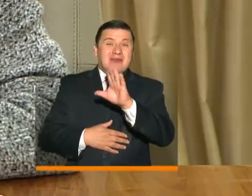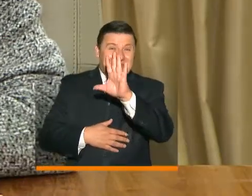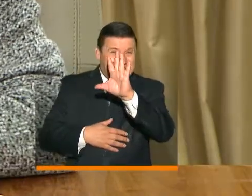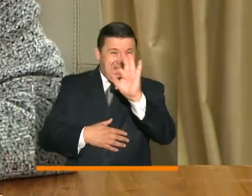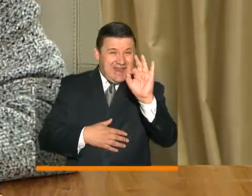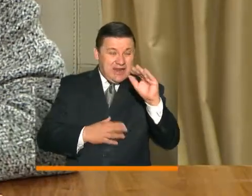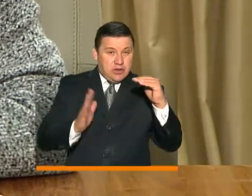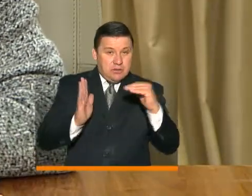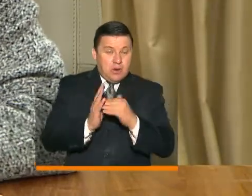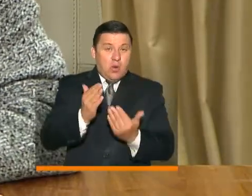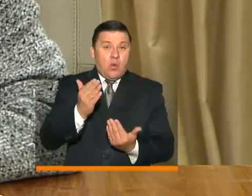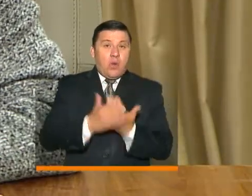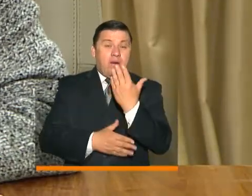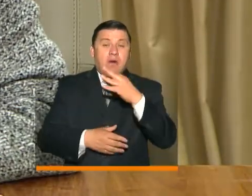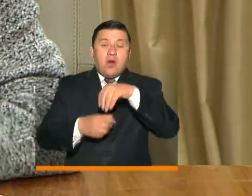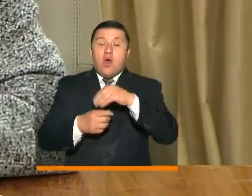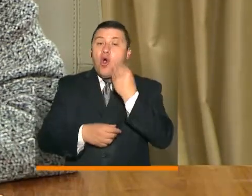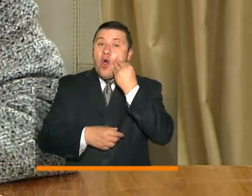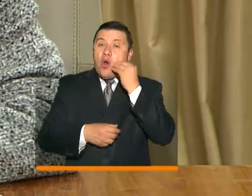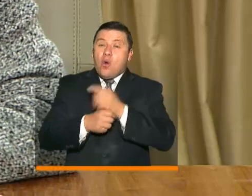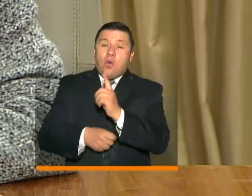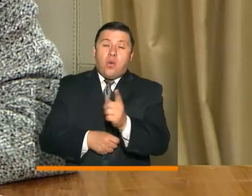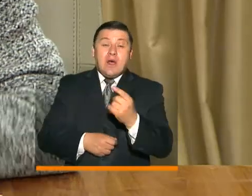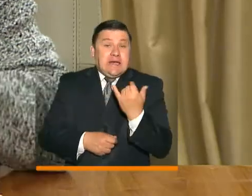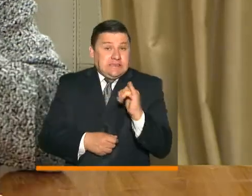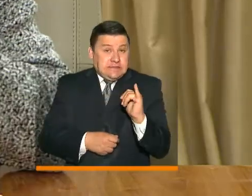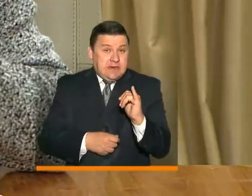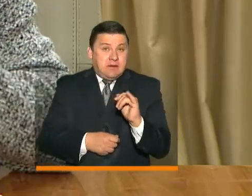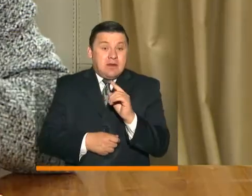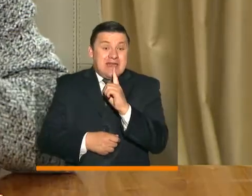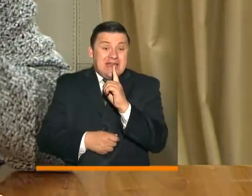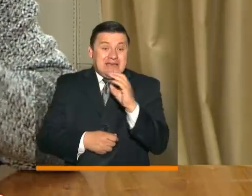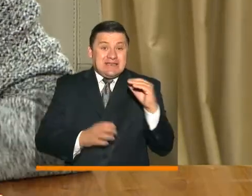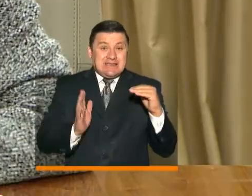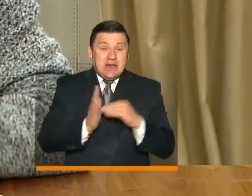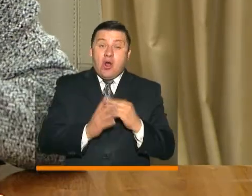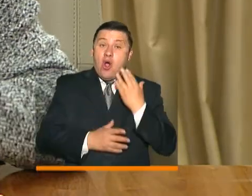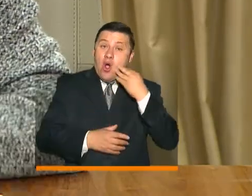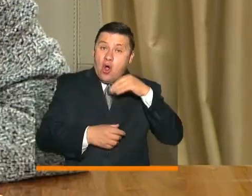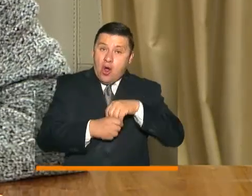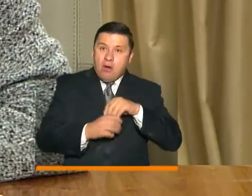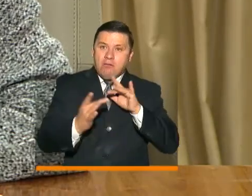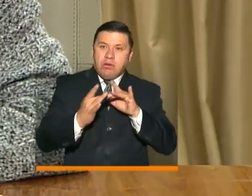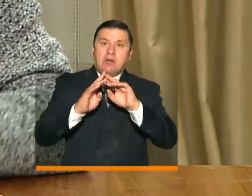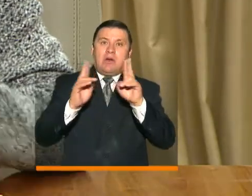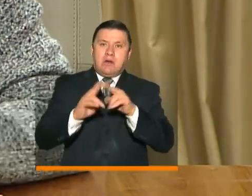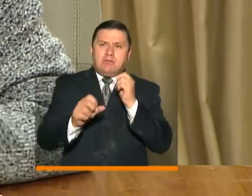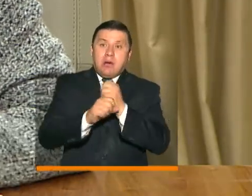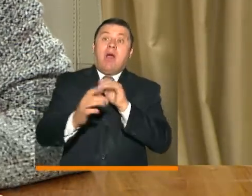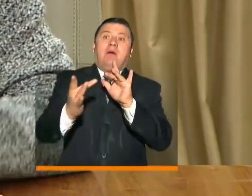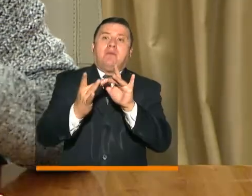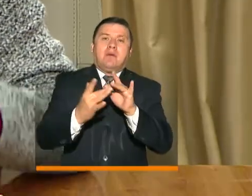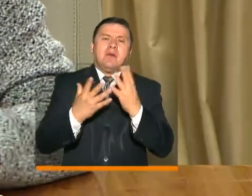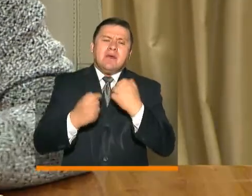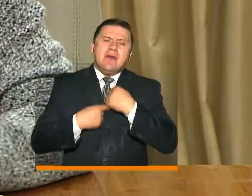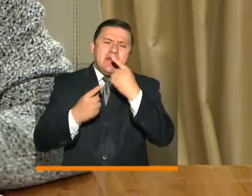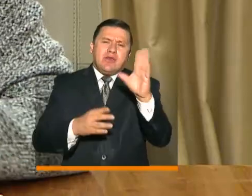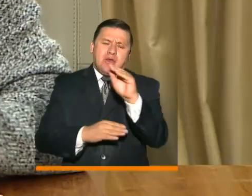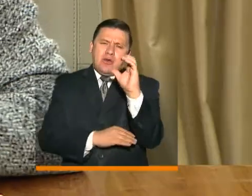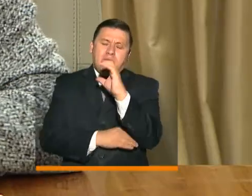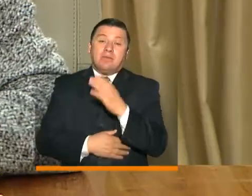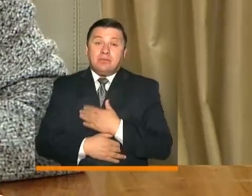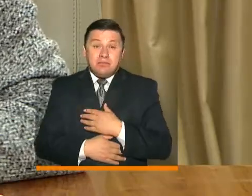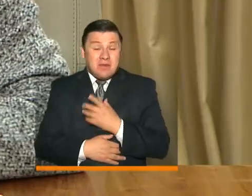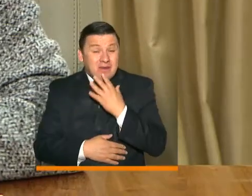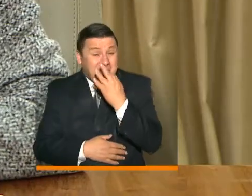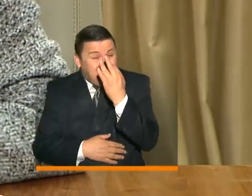500 mil nuevos hogares, ya tenemos 100 mil hogares conectados. Yo quiero decirles a todos que